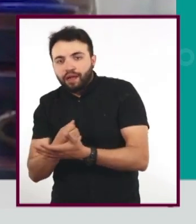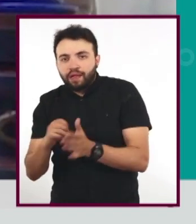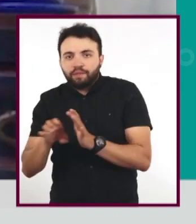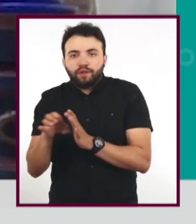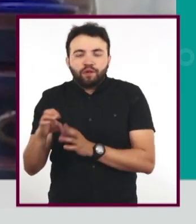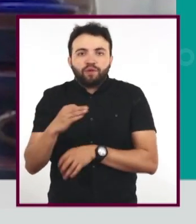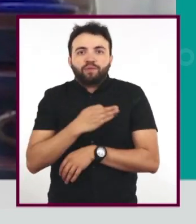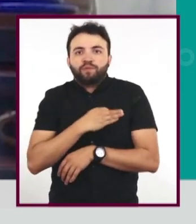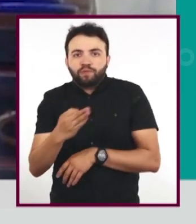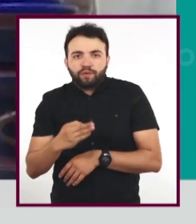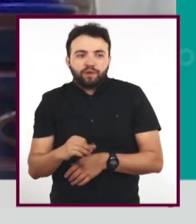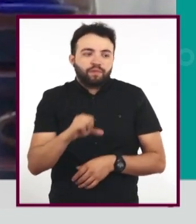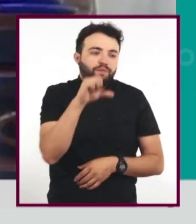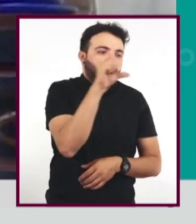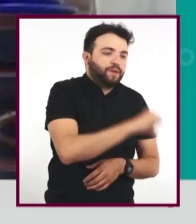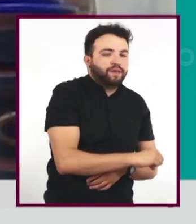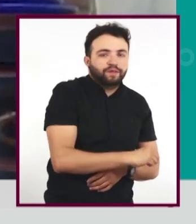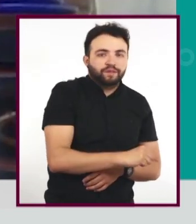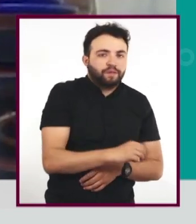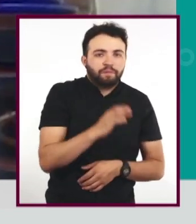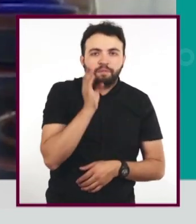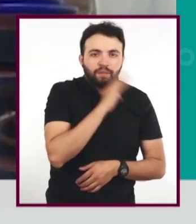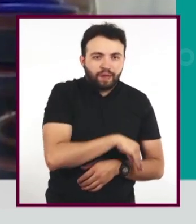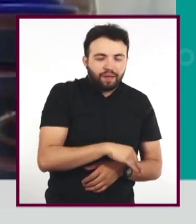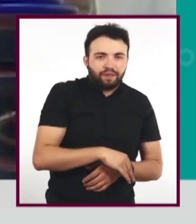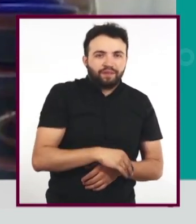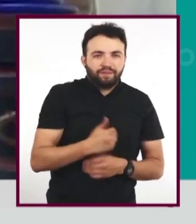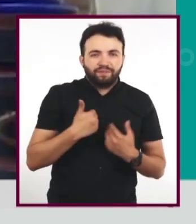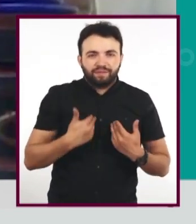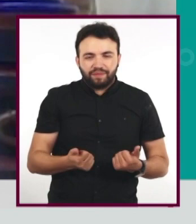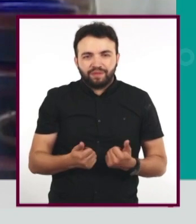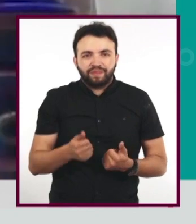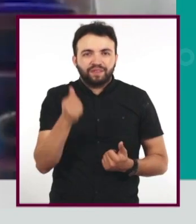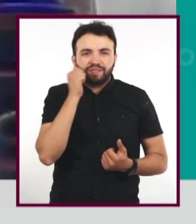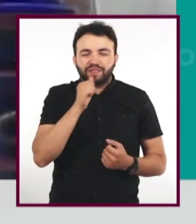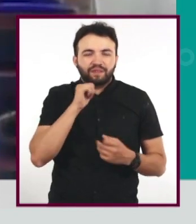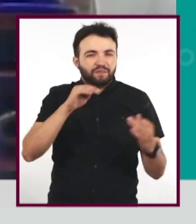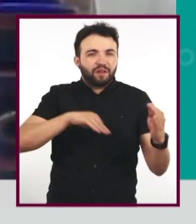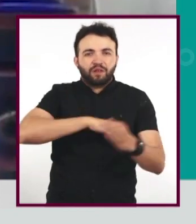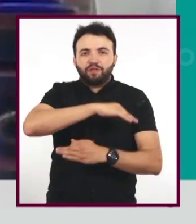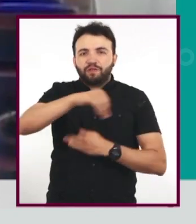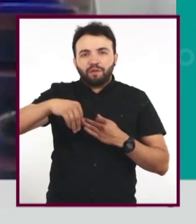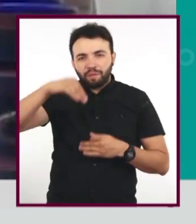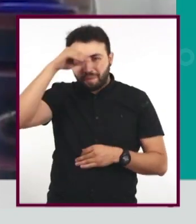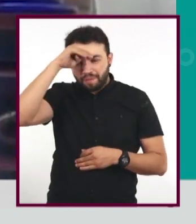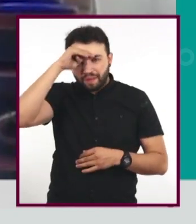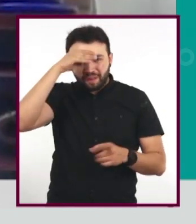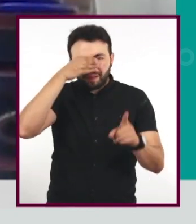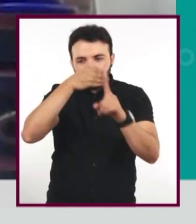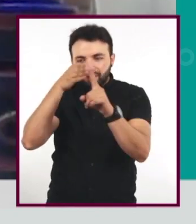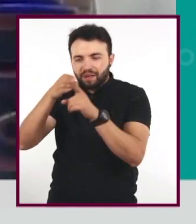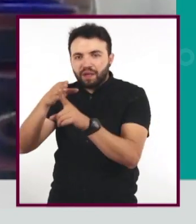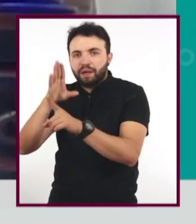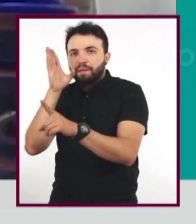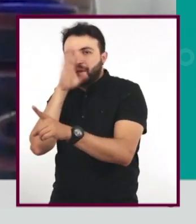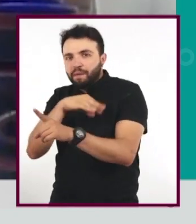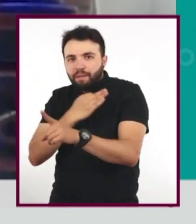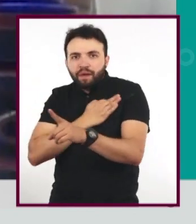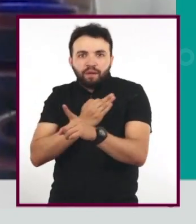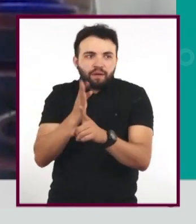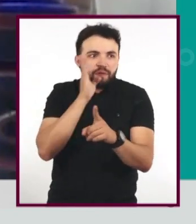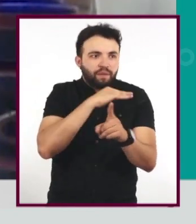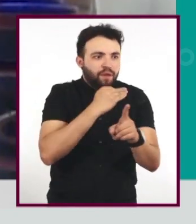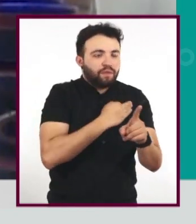lo no tan bueno. Y concebimos todo nuestro mundo de esta manera, pero hay otra manera, otras maneras